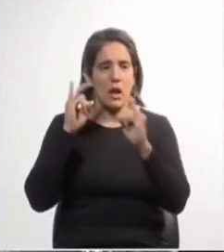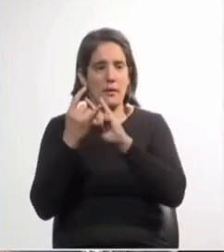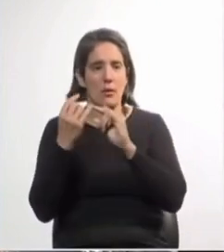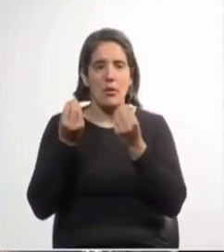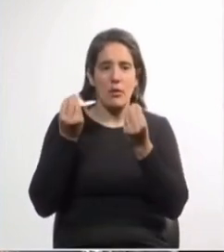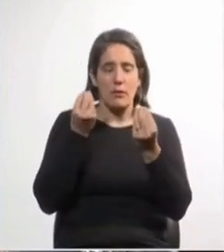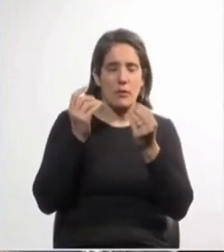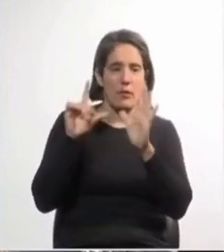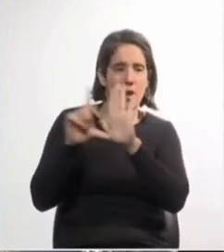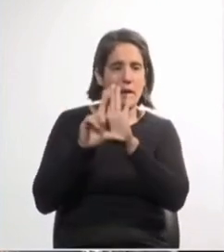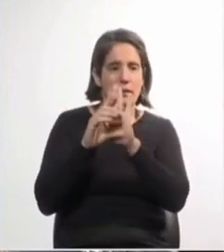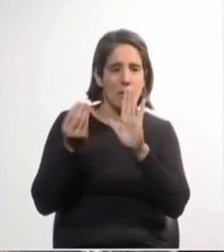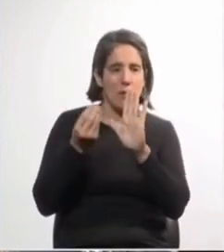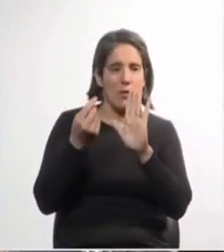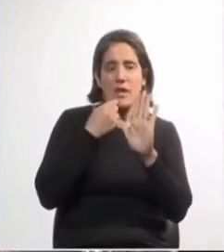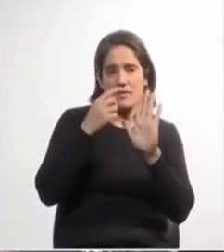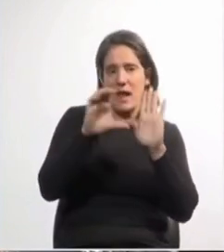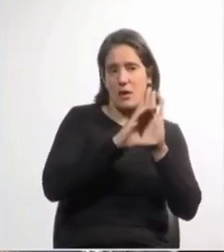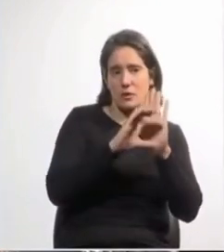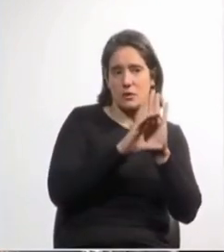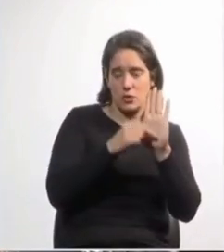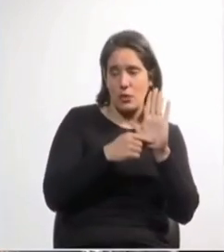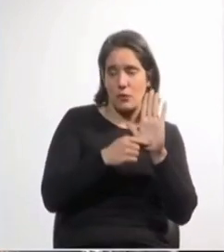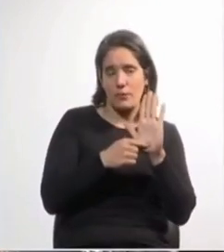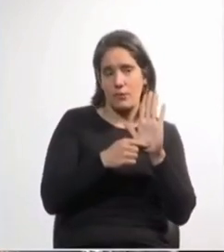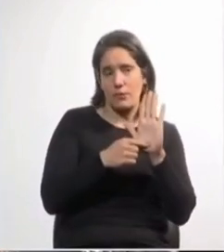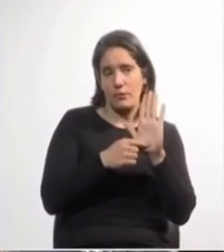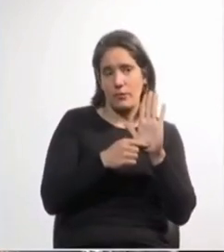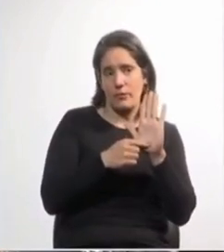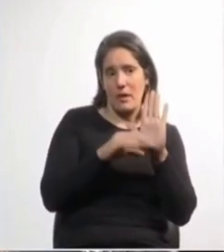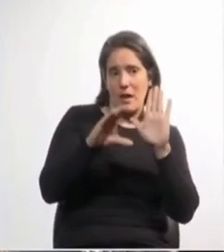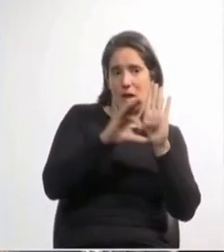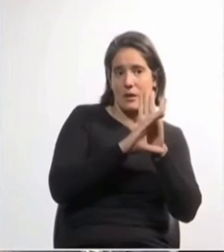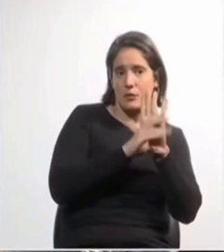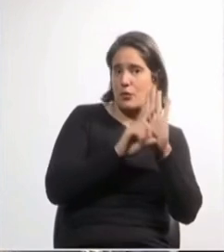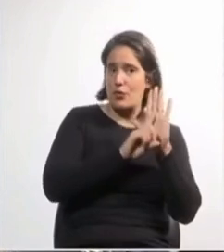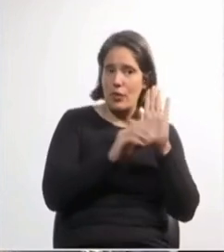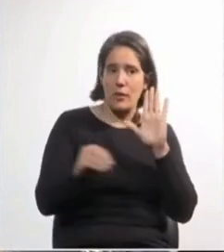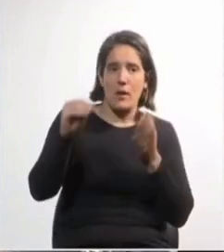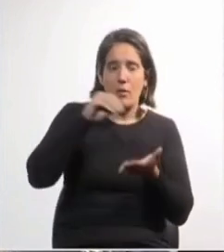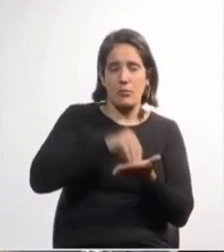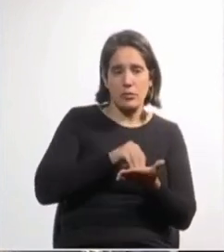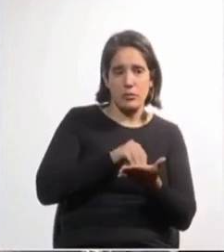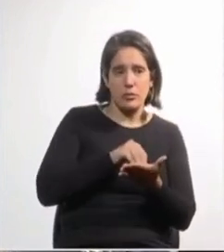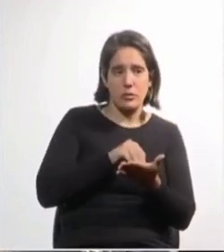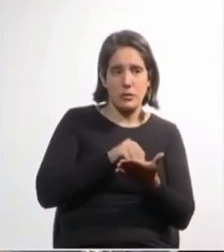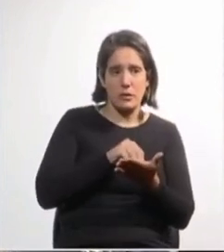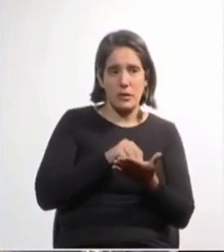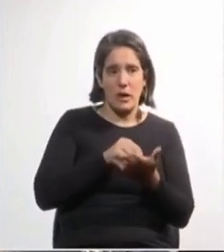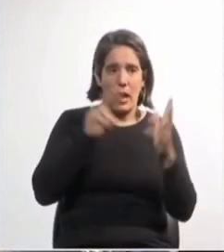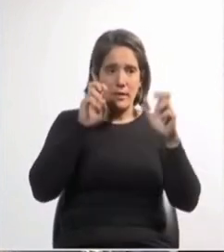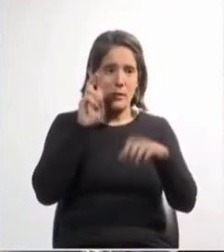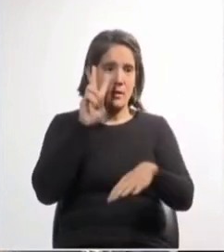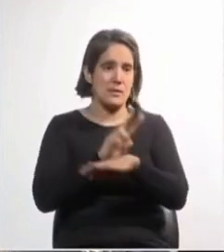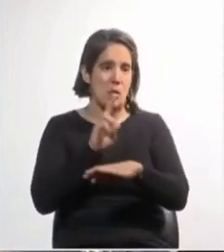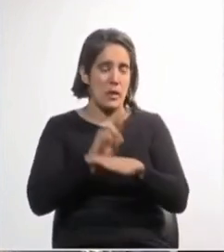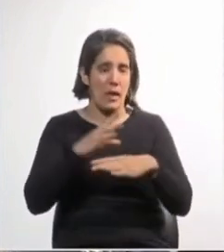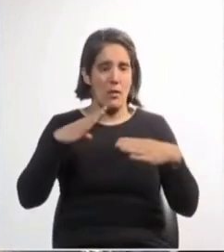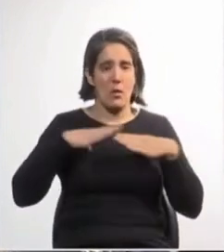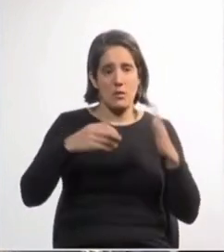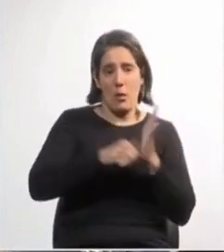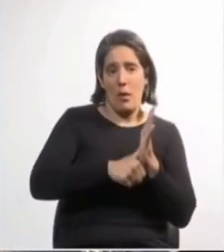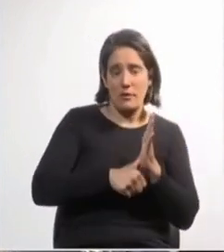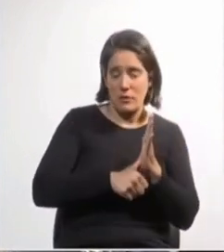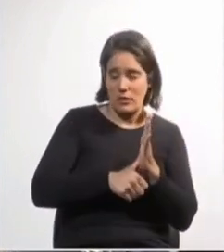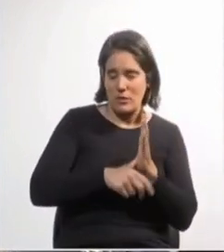Constitución que dice explícitamente que en la Constitución no deben incluirse componentes de la seguridad social, y